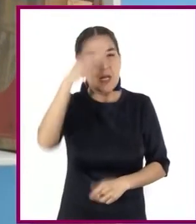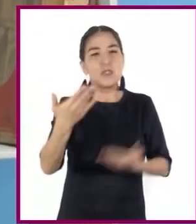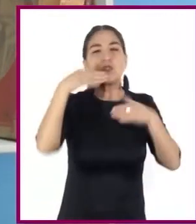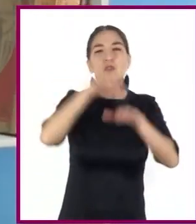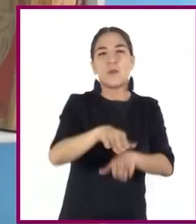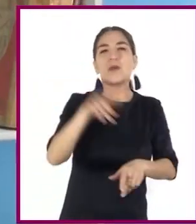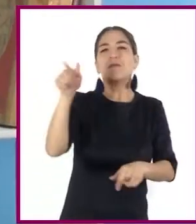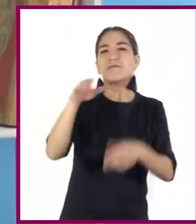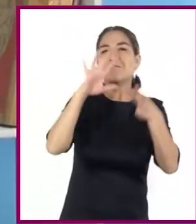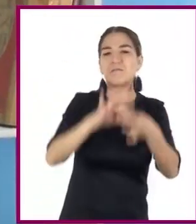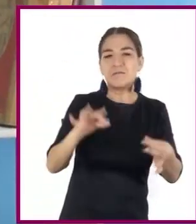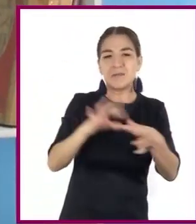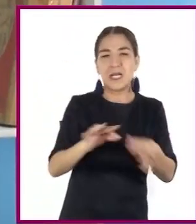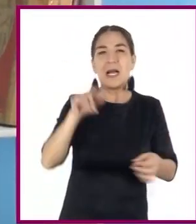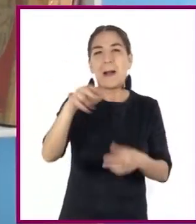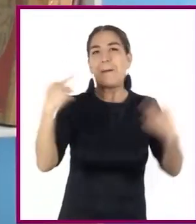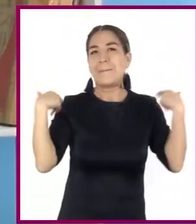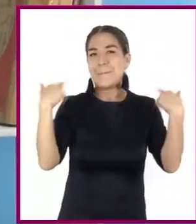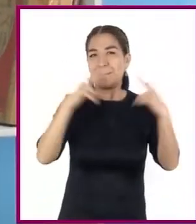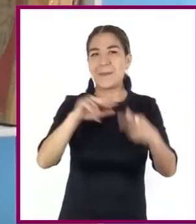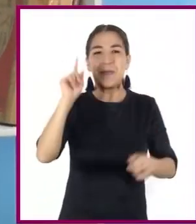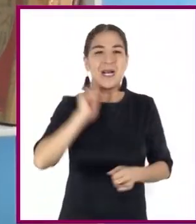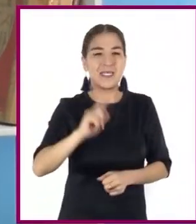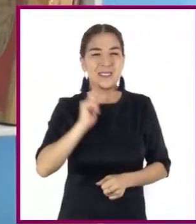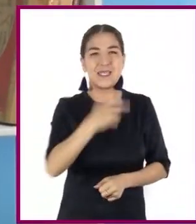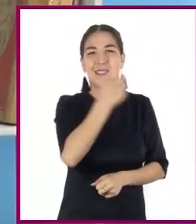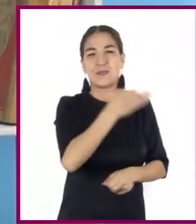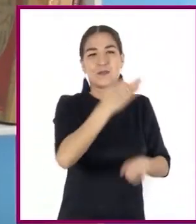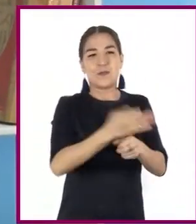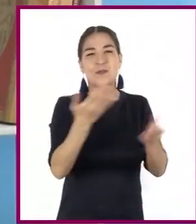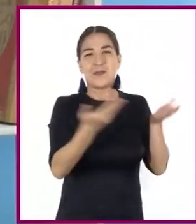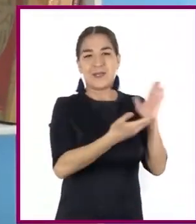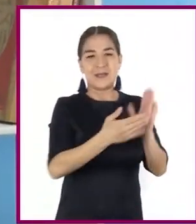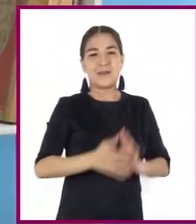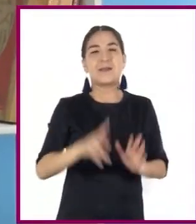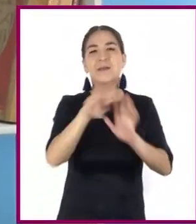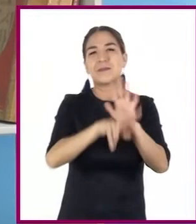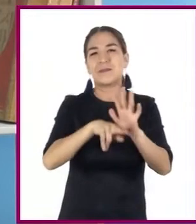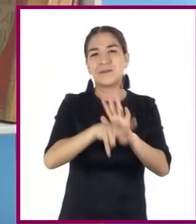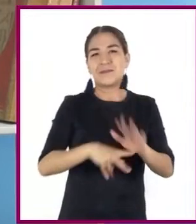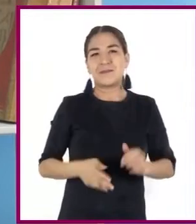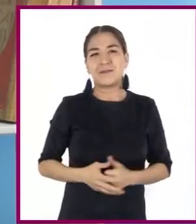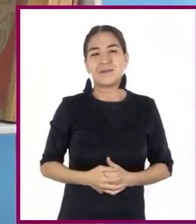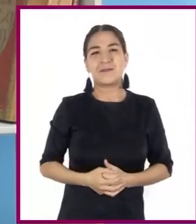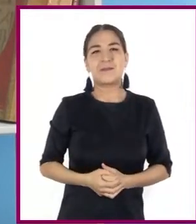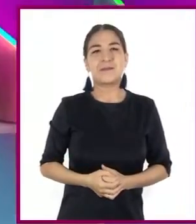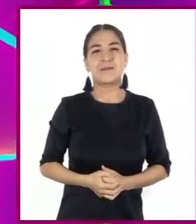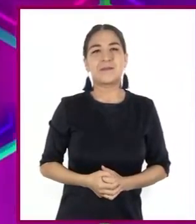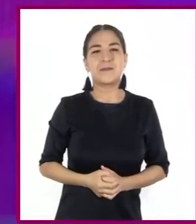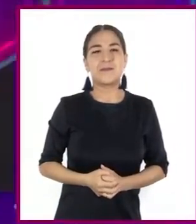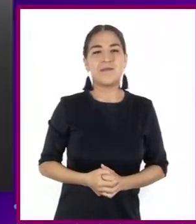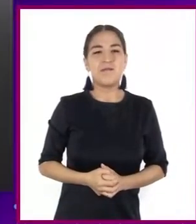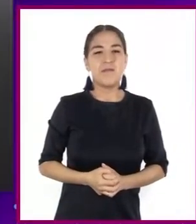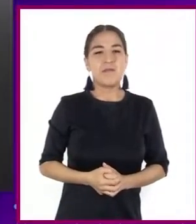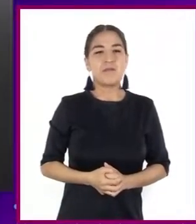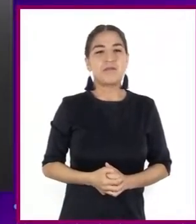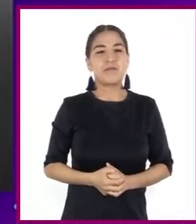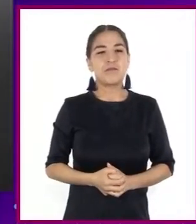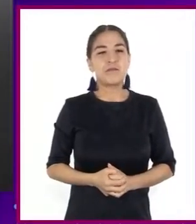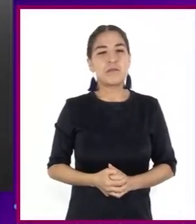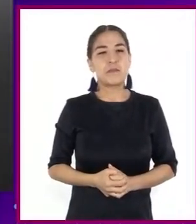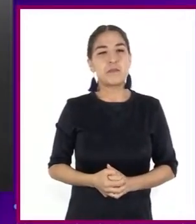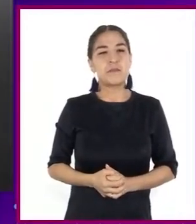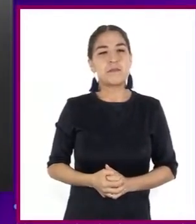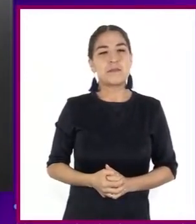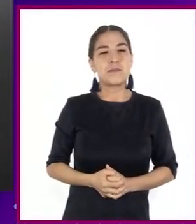lo que nos comentan las maestras en el siguiente fragmento audiovisual? Que